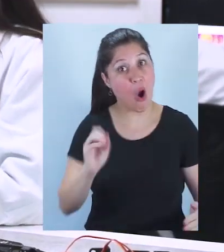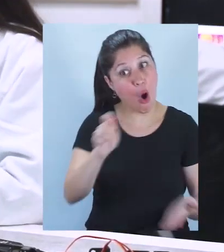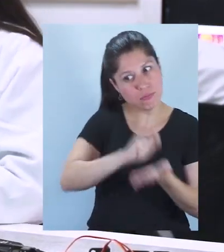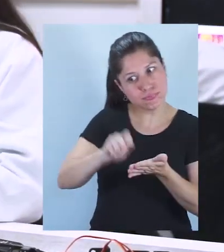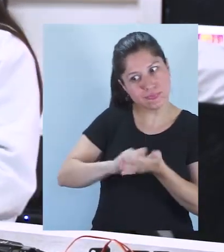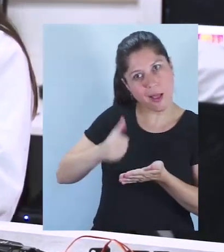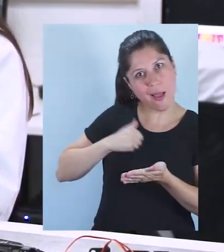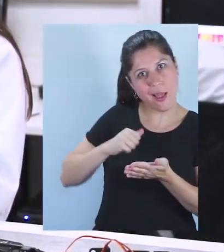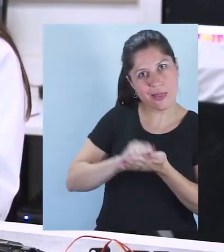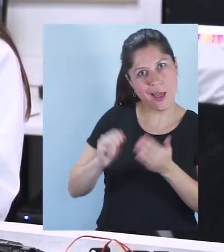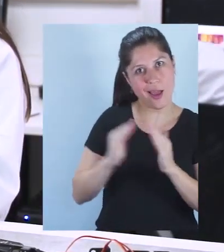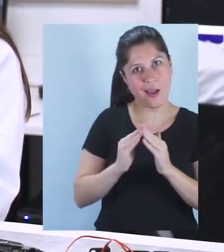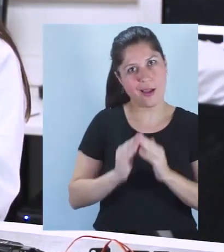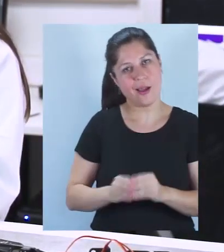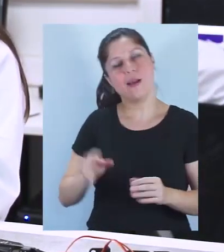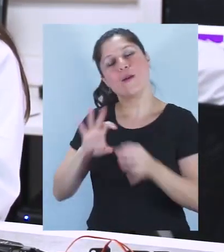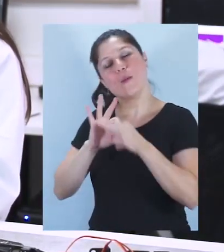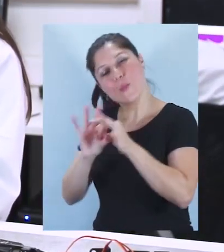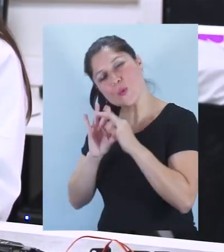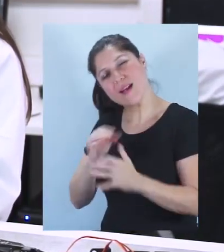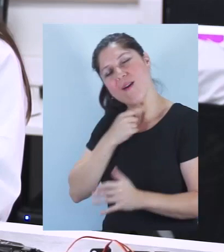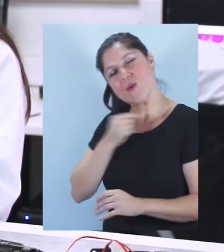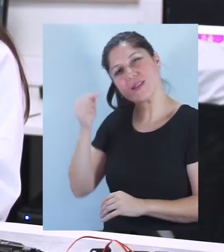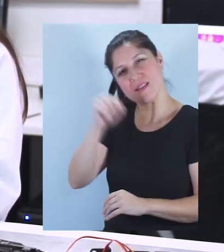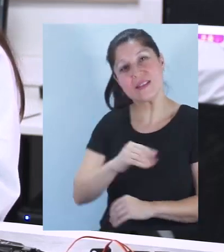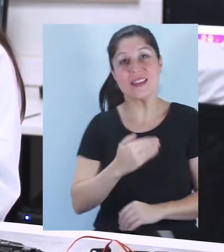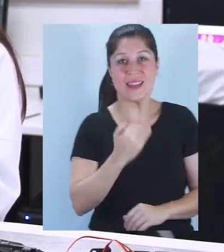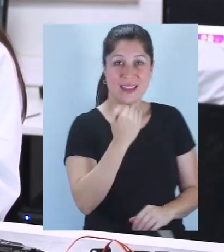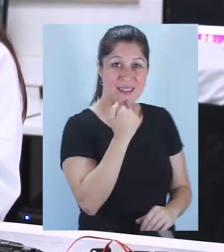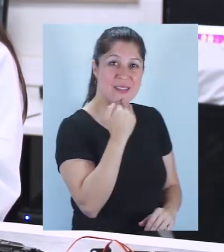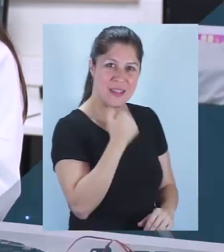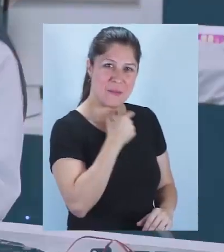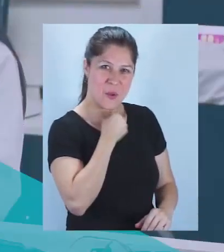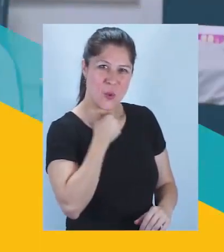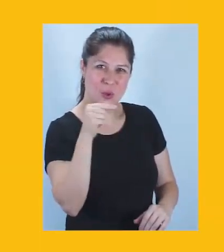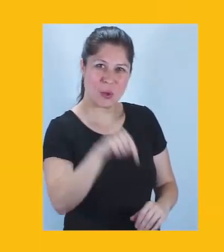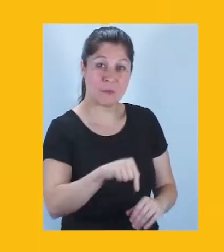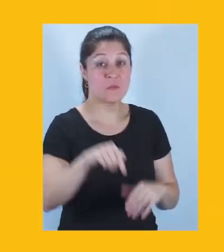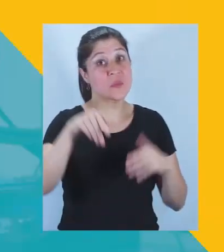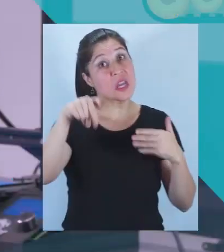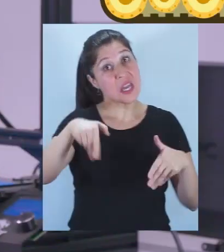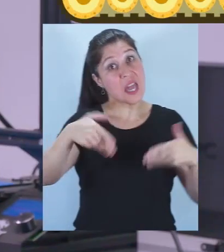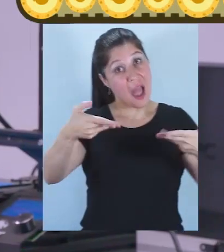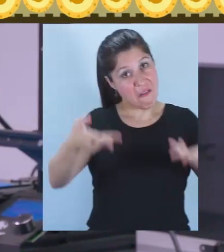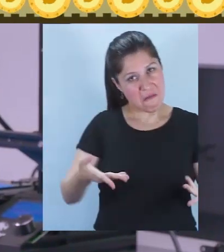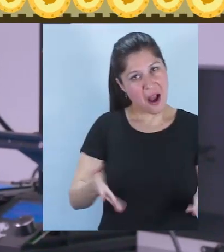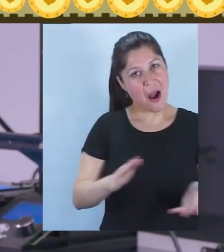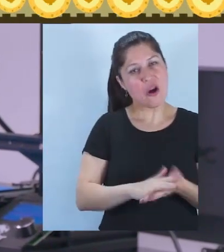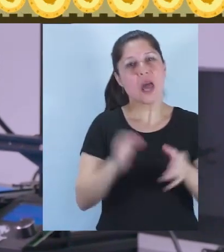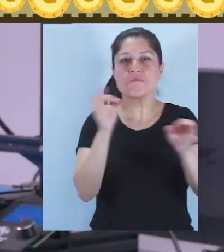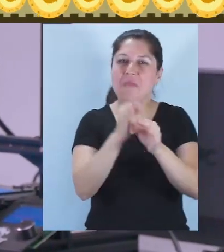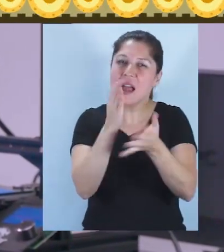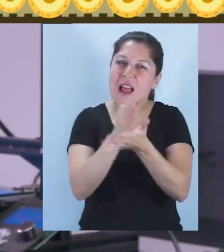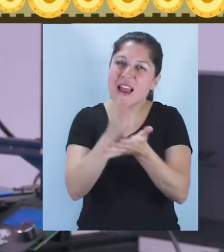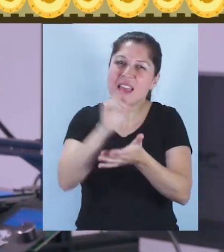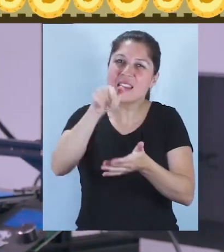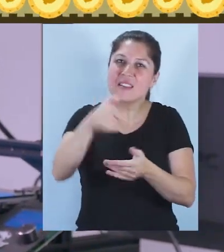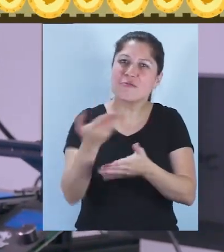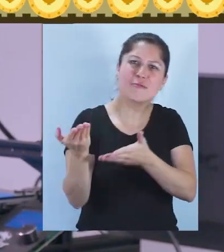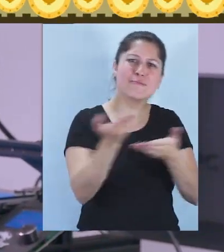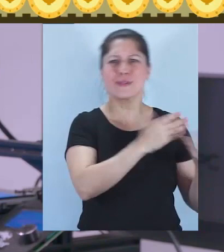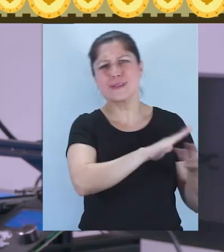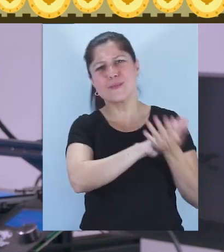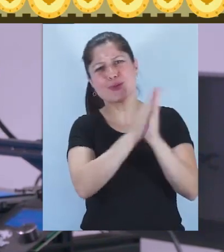Sí. Bueno, muchas gracias, fue un placer tenerte acá. El mío también fue Y este fue el capítulo de hoy. Yo me llevo a mi